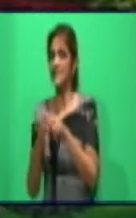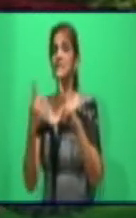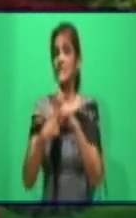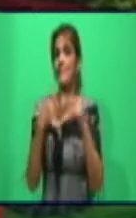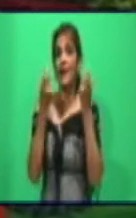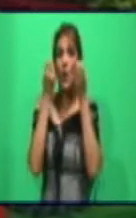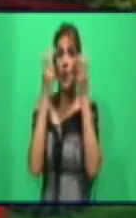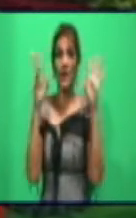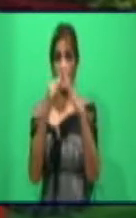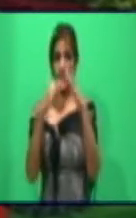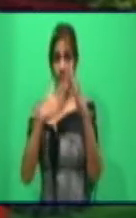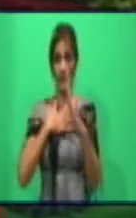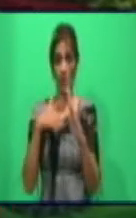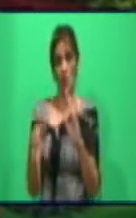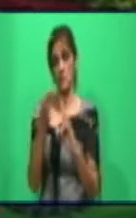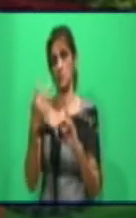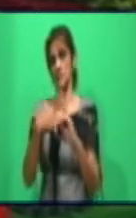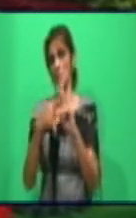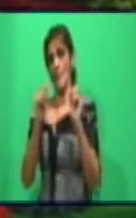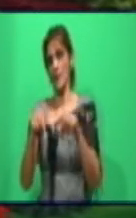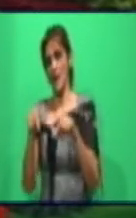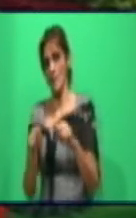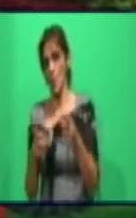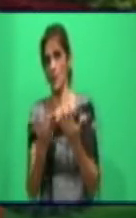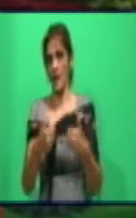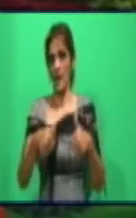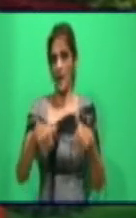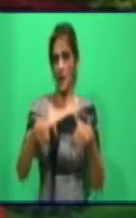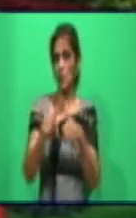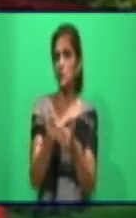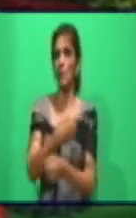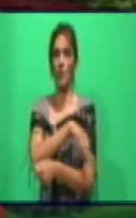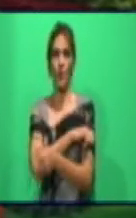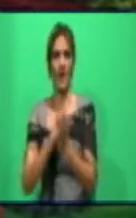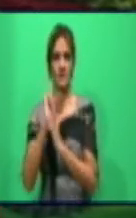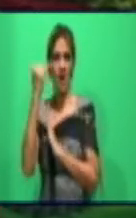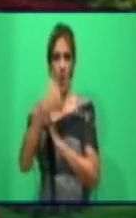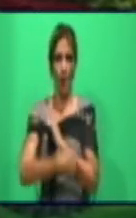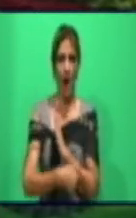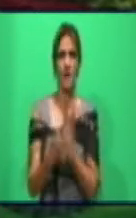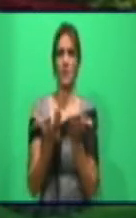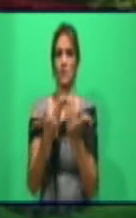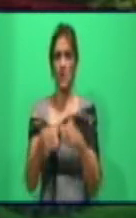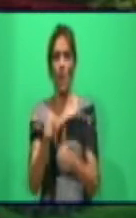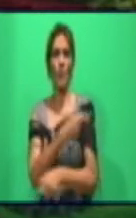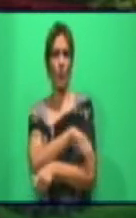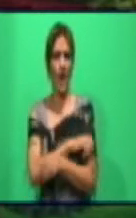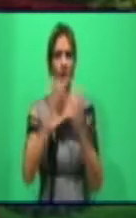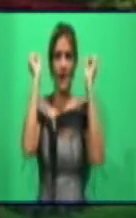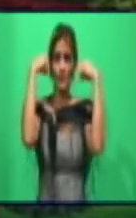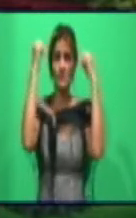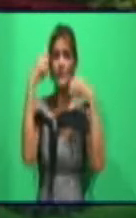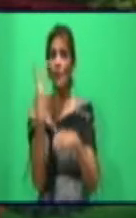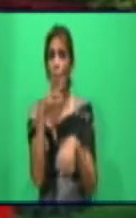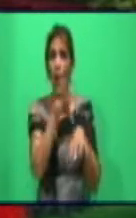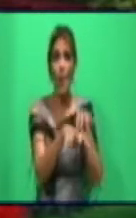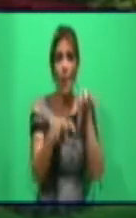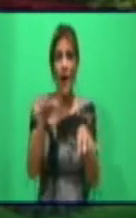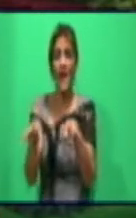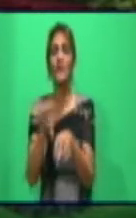de bayamo por el reparto sanjuán el cristo por el reparto camilo cienfuegos son dos de las zonas que mayor cantidad